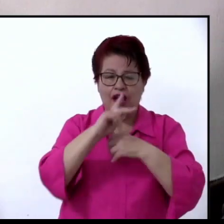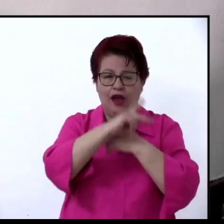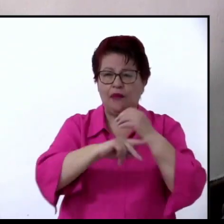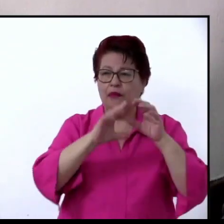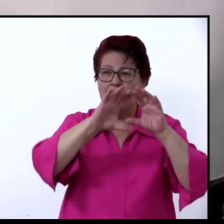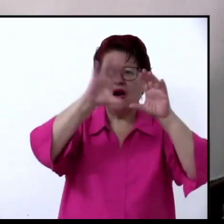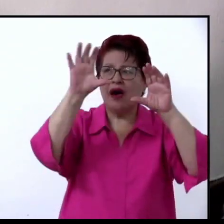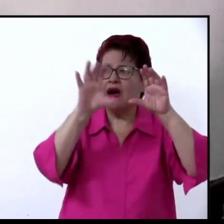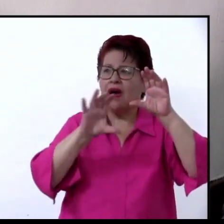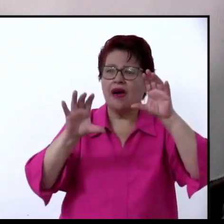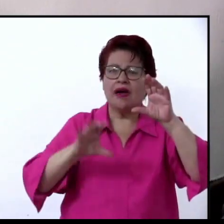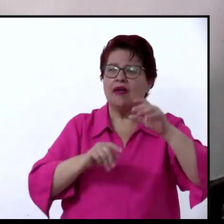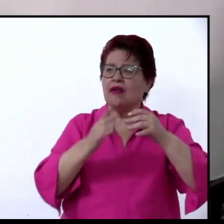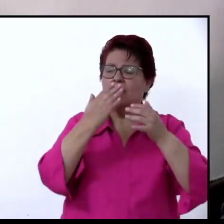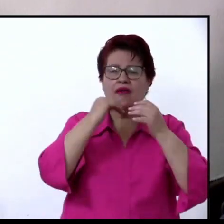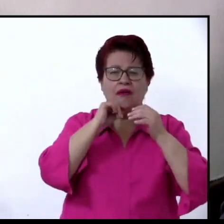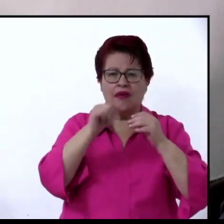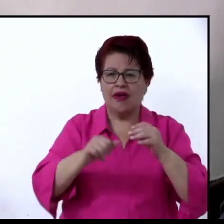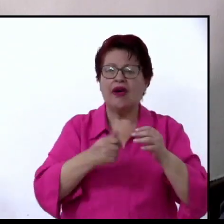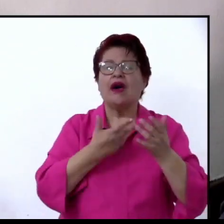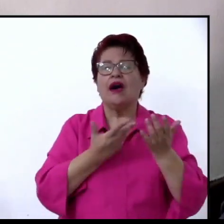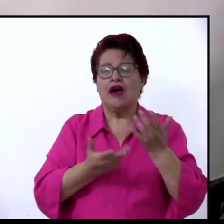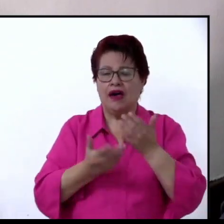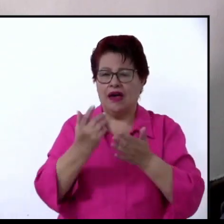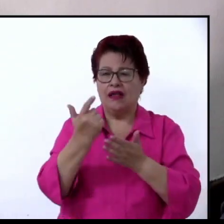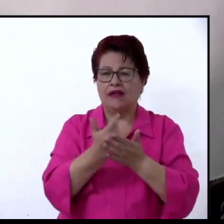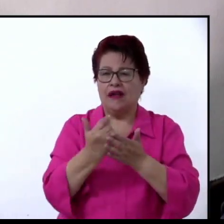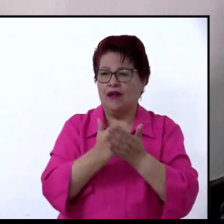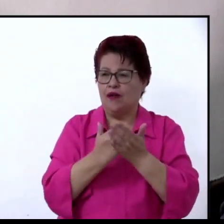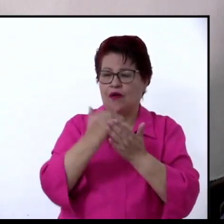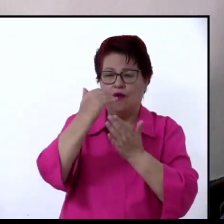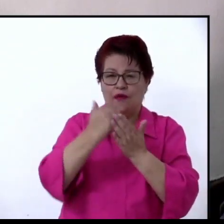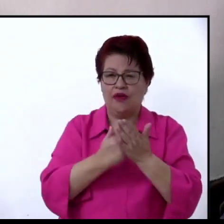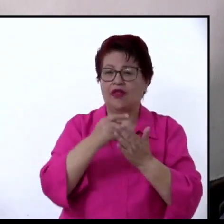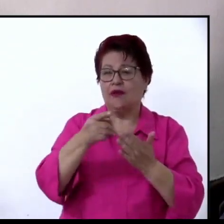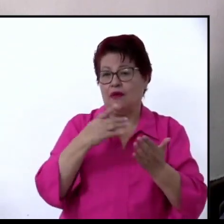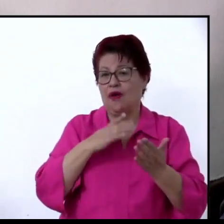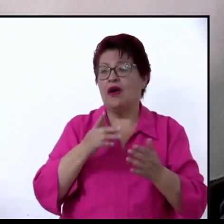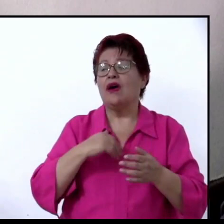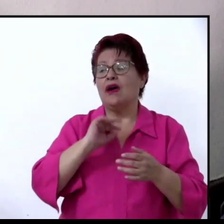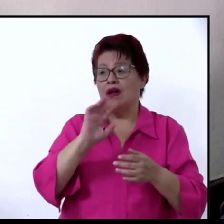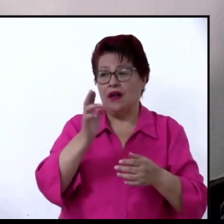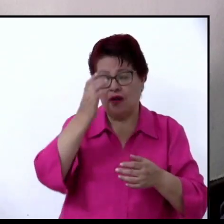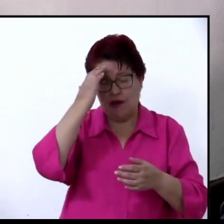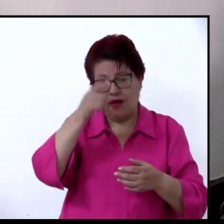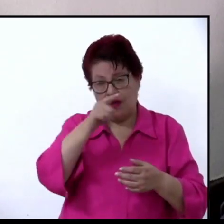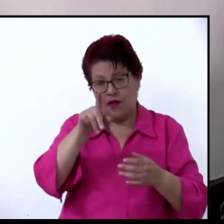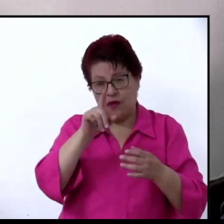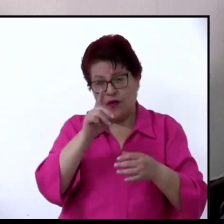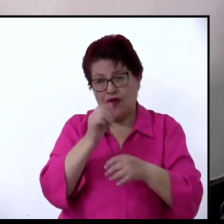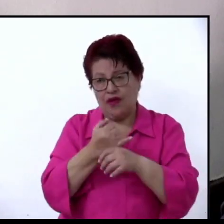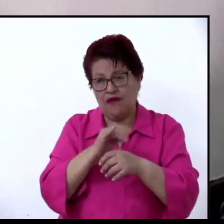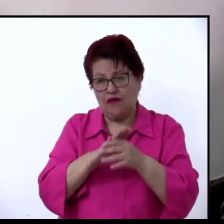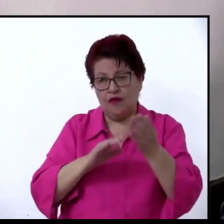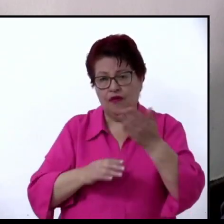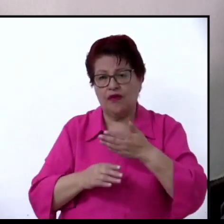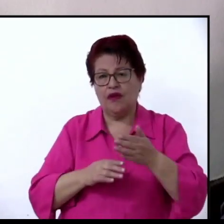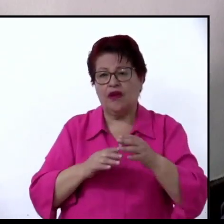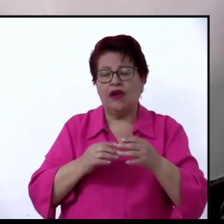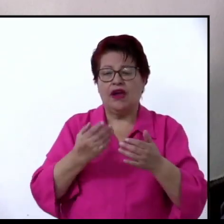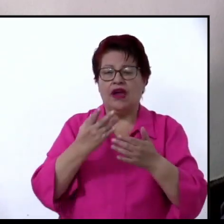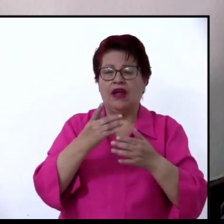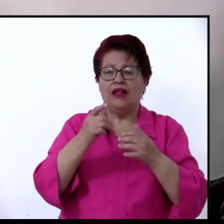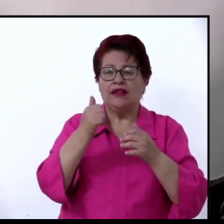del mundo, ha logrado incrementar tanto el salario mínimo. Debemos de recordar solamente un dato: en el